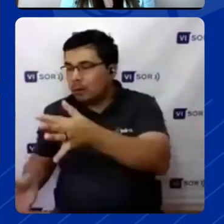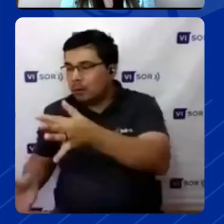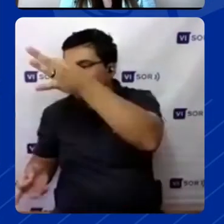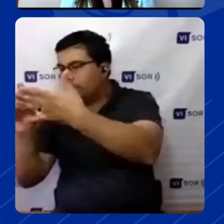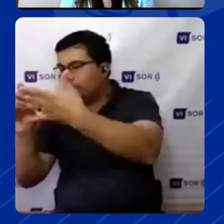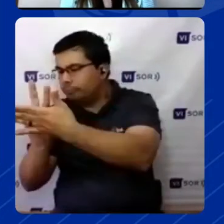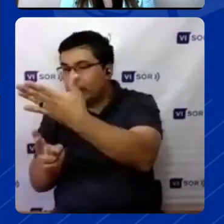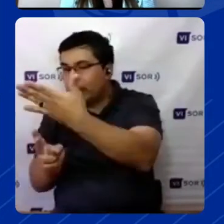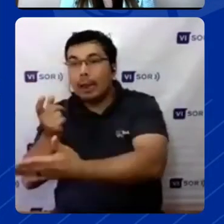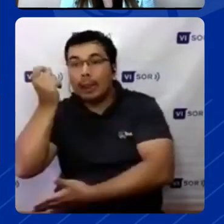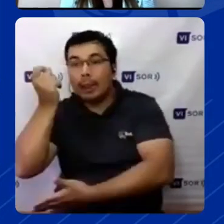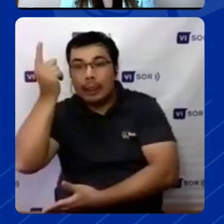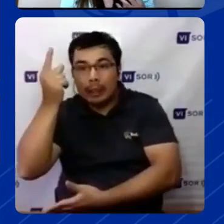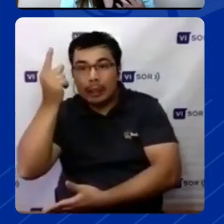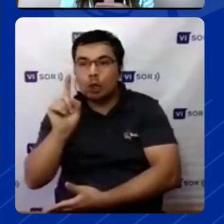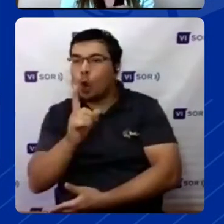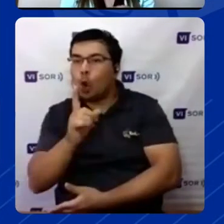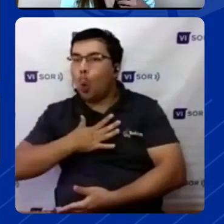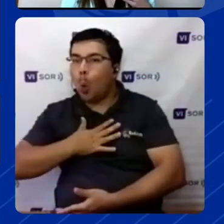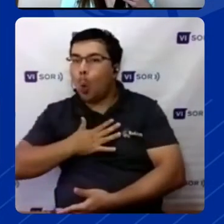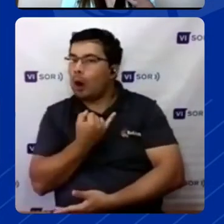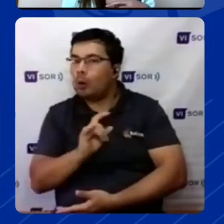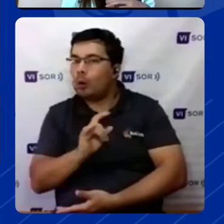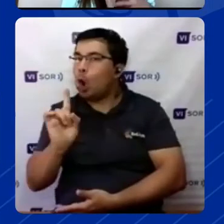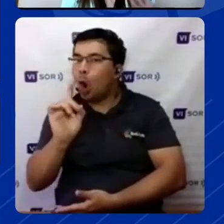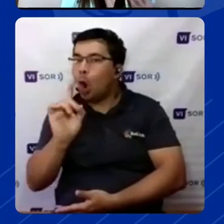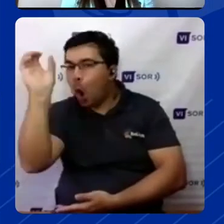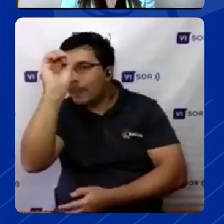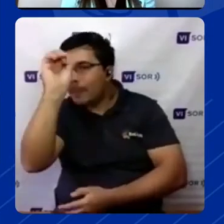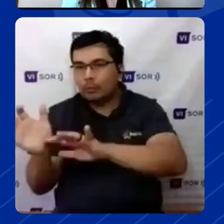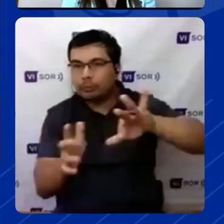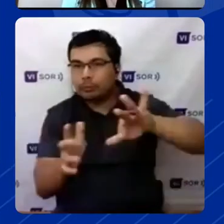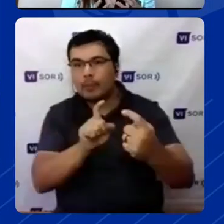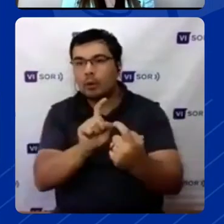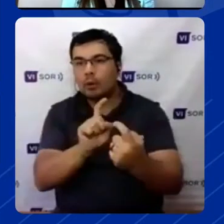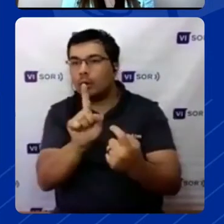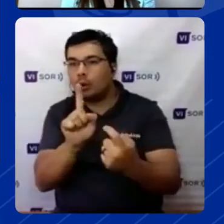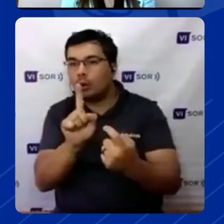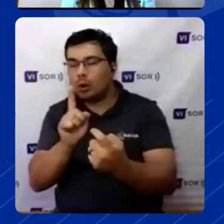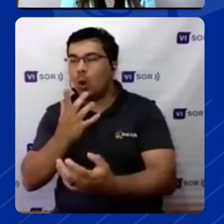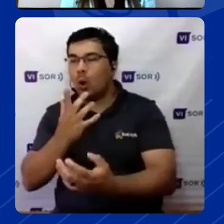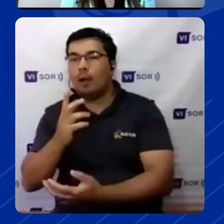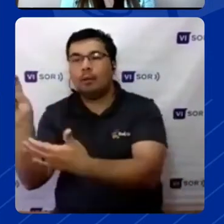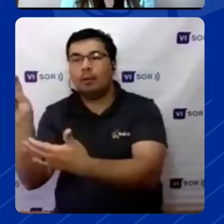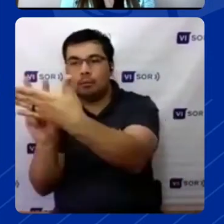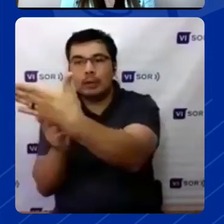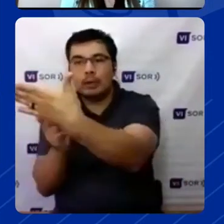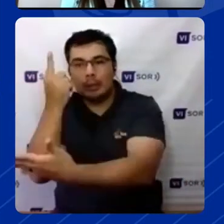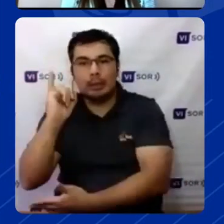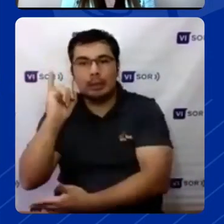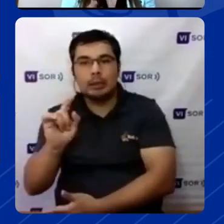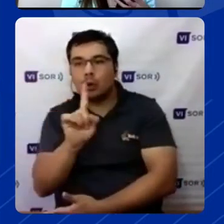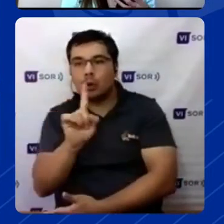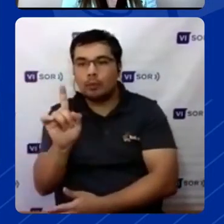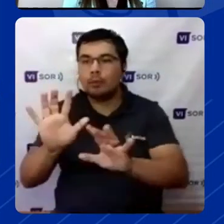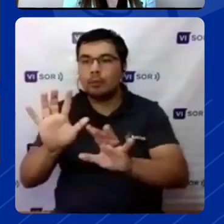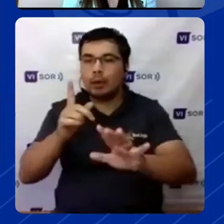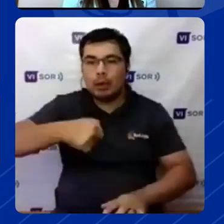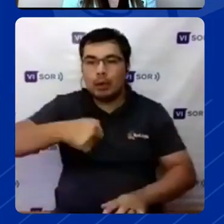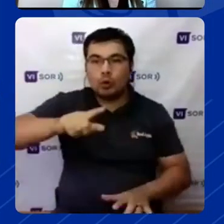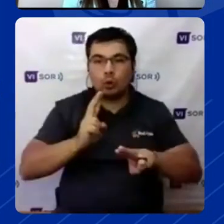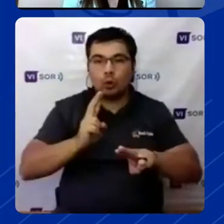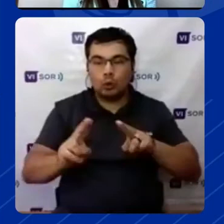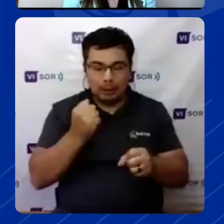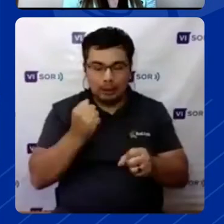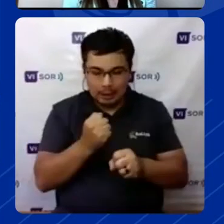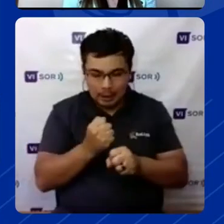Pero lo más importante es que trabajemos como un rol de guía, un rol neutro, y que nuestras preguntas no induzcan ninguna